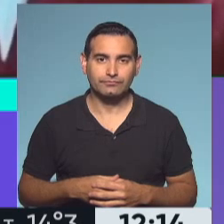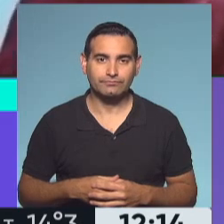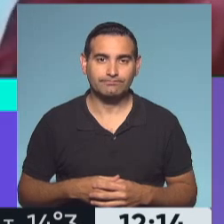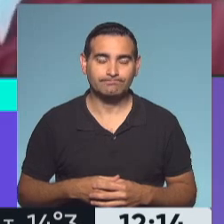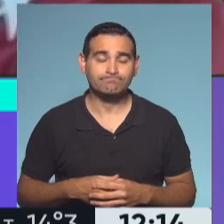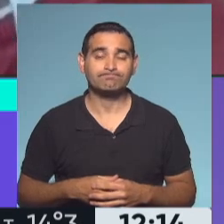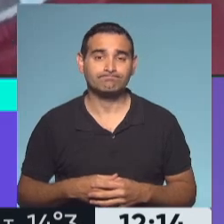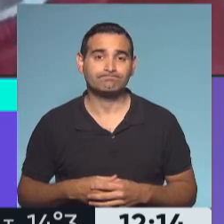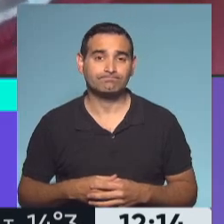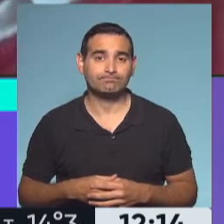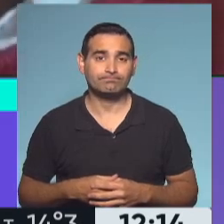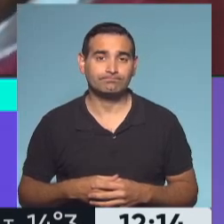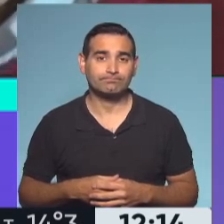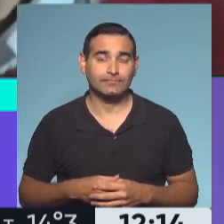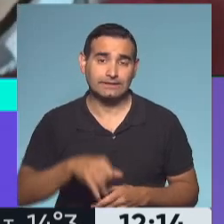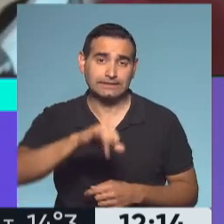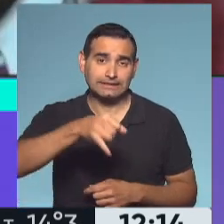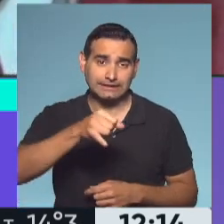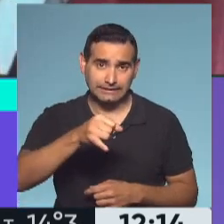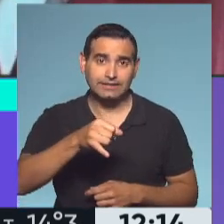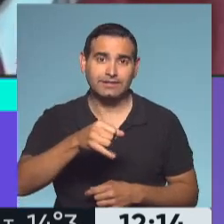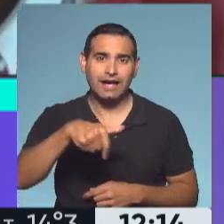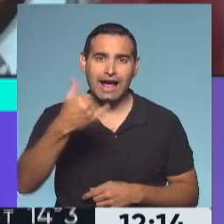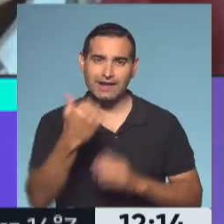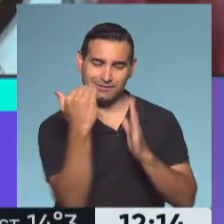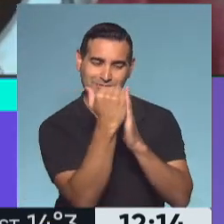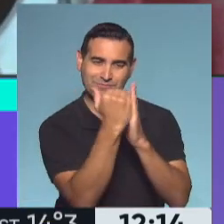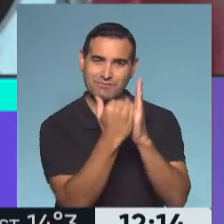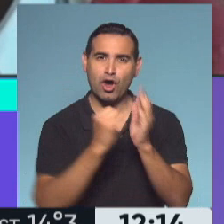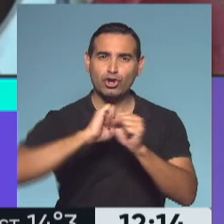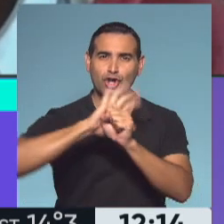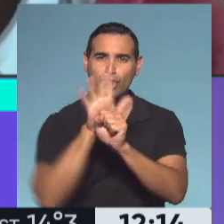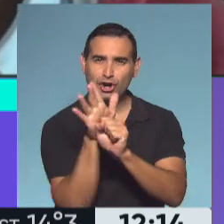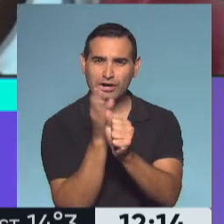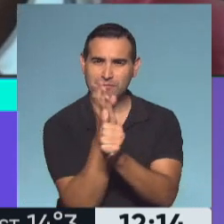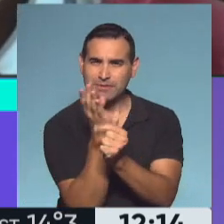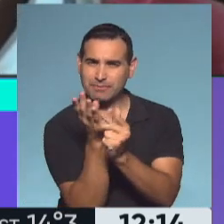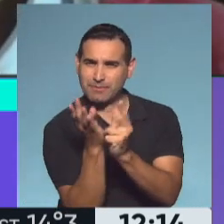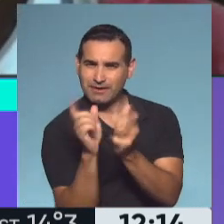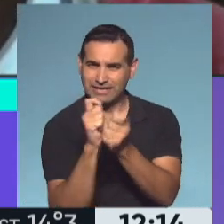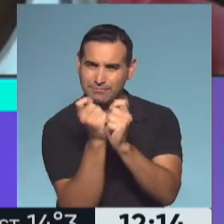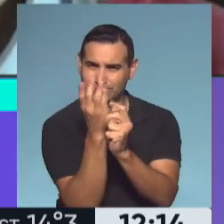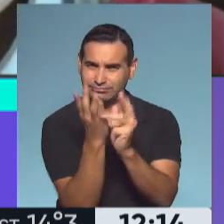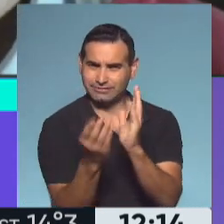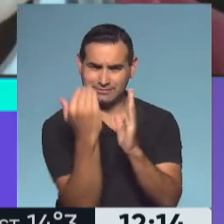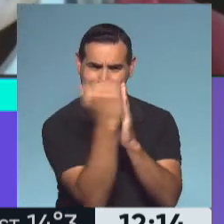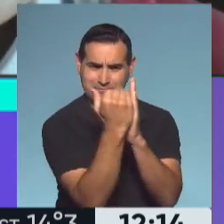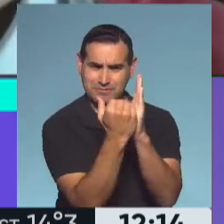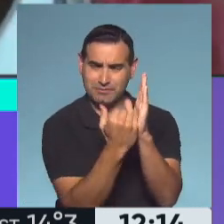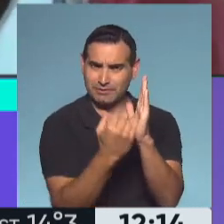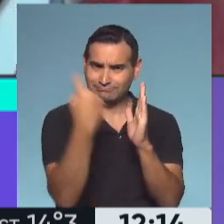Bueno, sí, en realidad tenemos como un catálogo, ¿no? De variantes, ya tenemos como todo casi que un menú